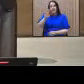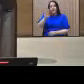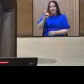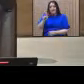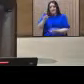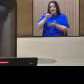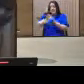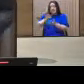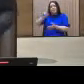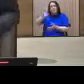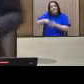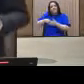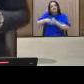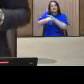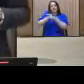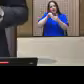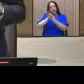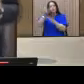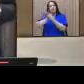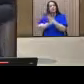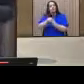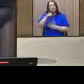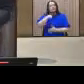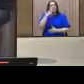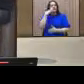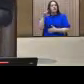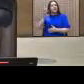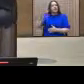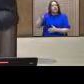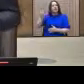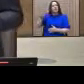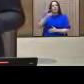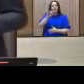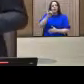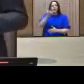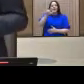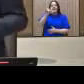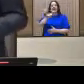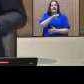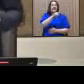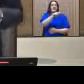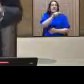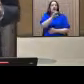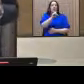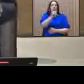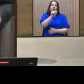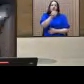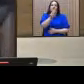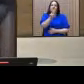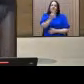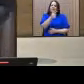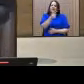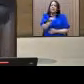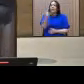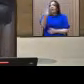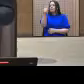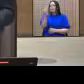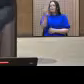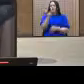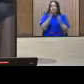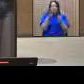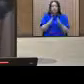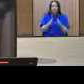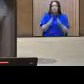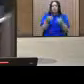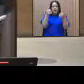es una propuesta de doña Zoila. Yo sé que doña Paola Vega y los demás compañeros están de acuerdo en mover este proyecto, pero hay que